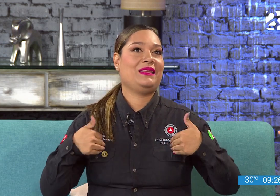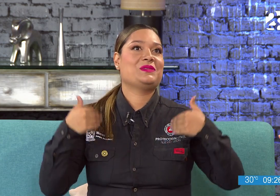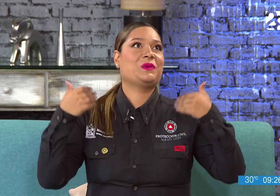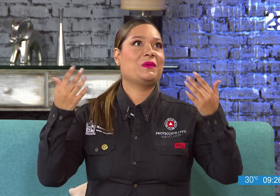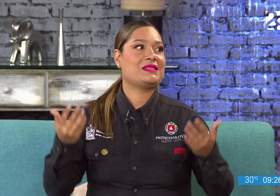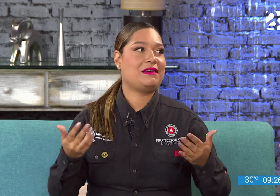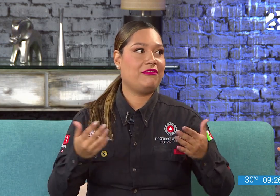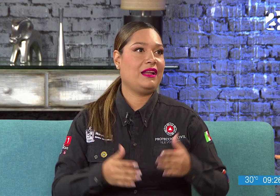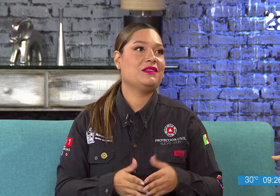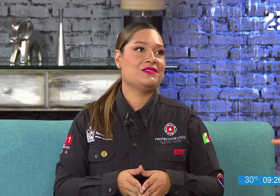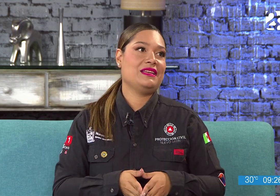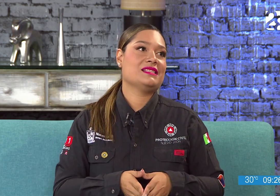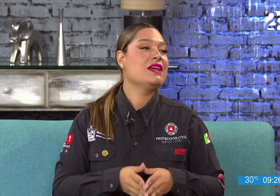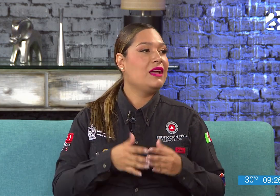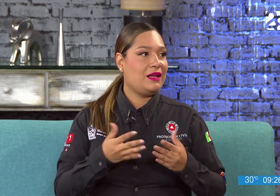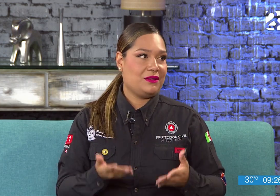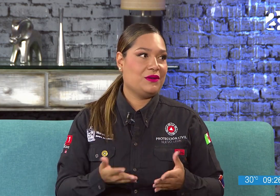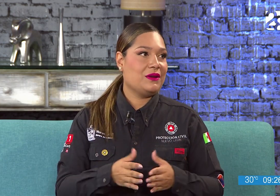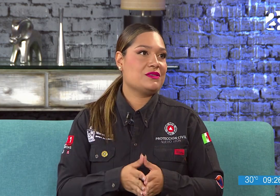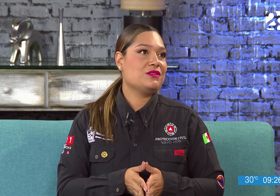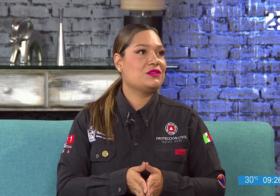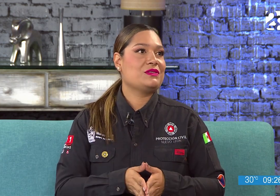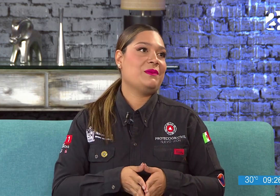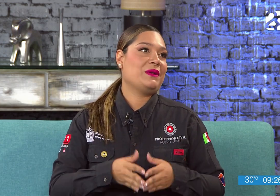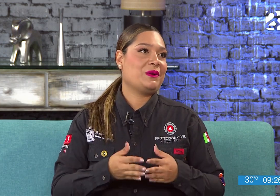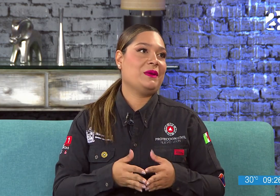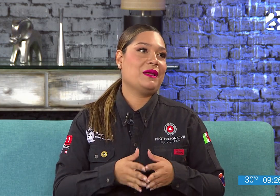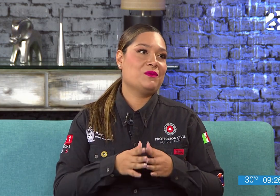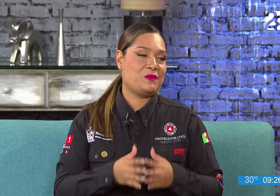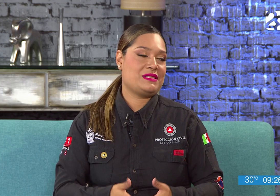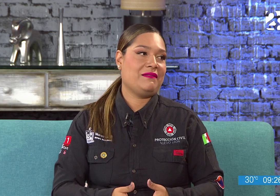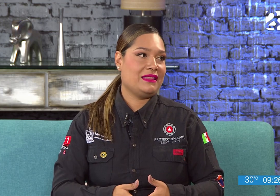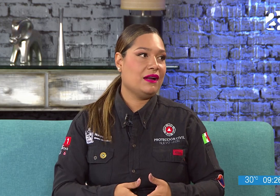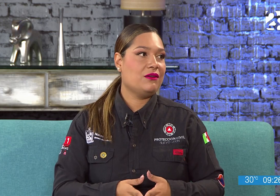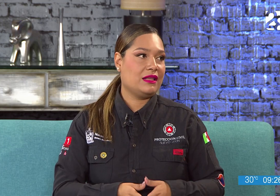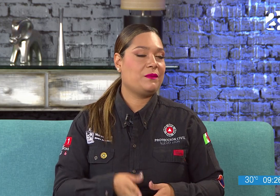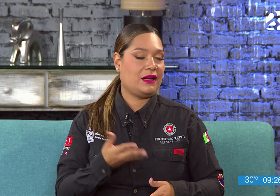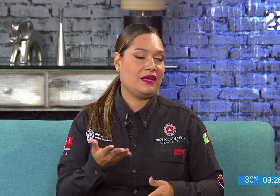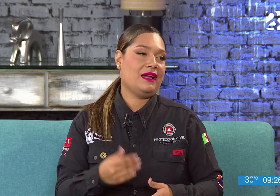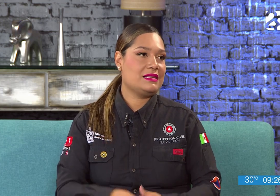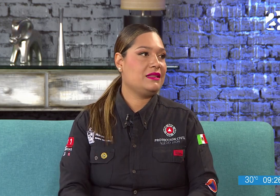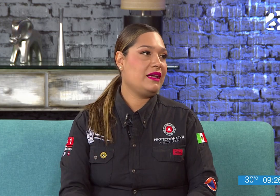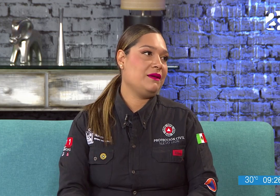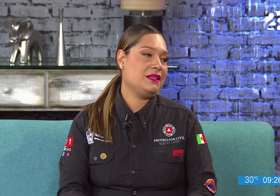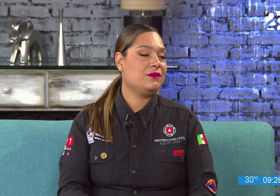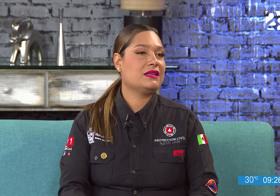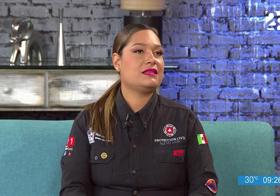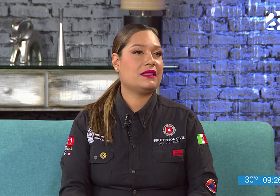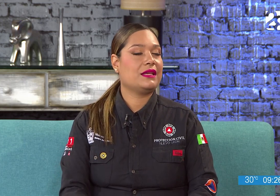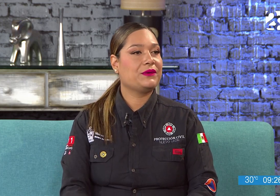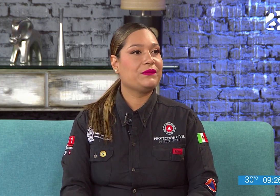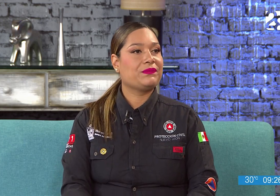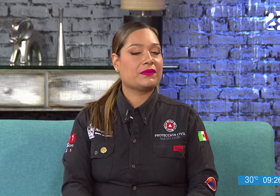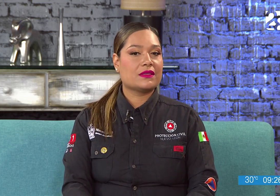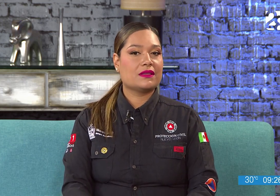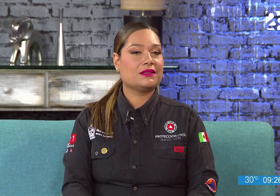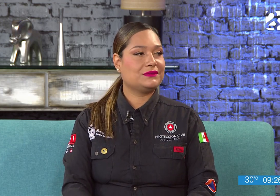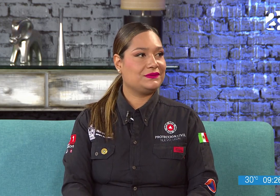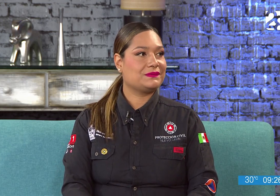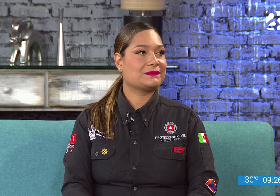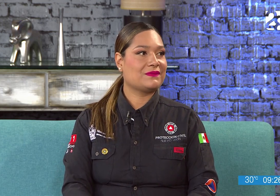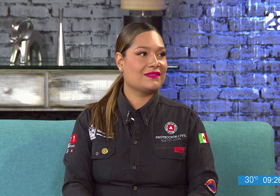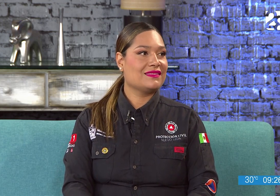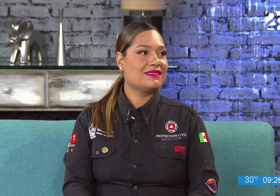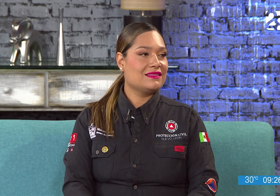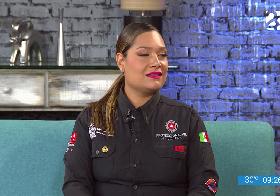la parte de su cuerpo hacia afuera. Entonces, todo eso nosotros siempre recomendamos pues evitarlo, ¿verdad? Para así evitar un accidente. Justo acabo de ver a una